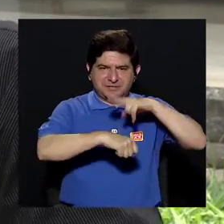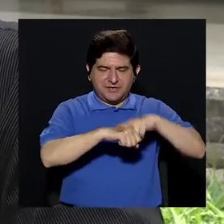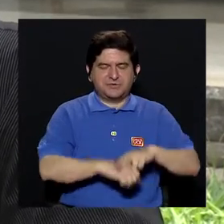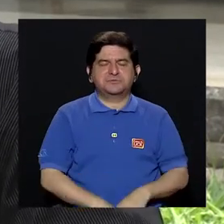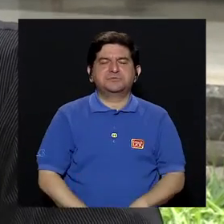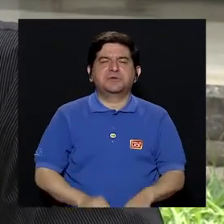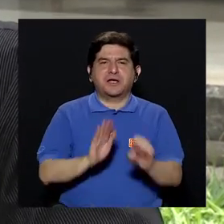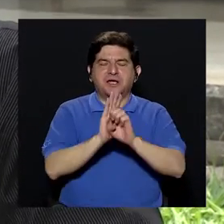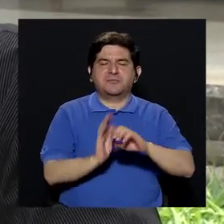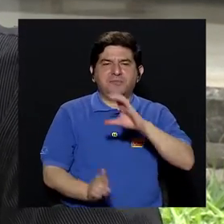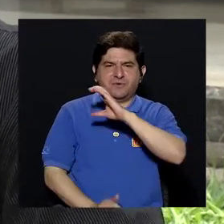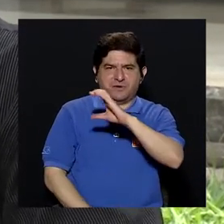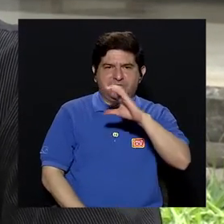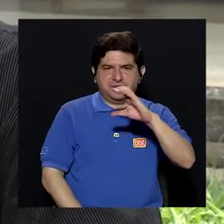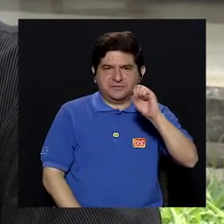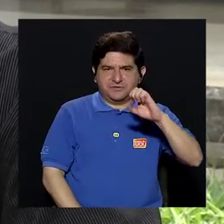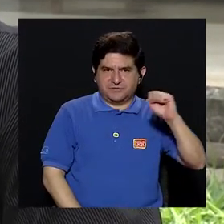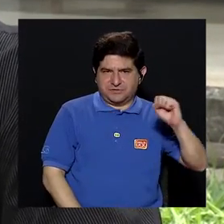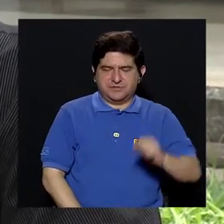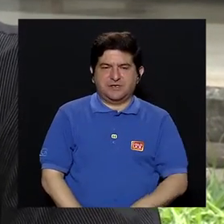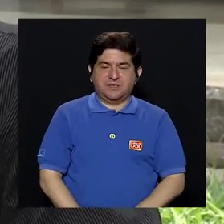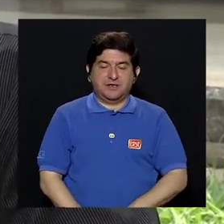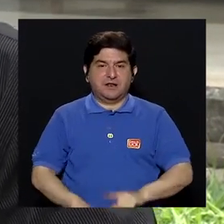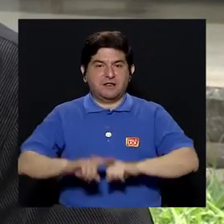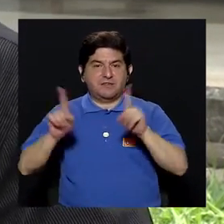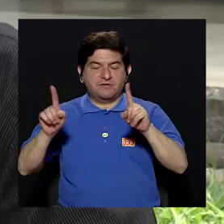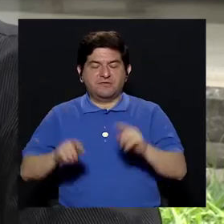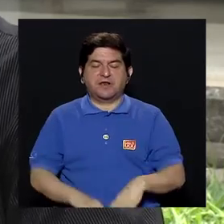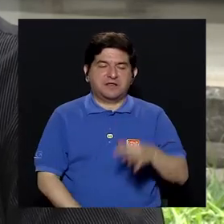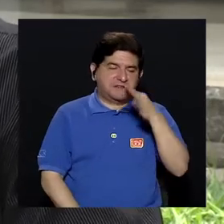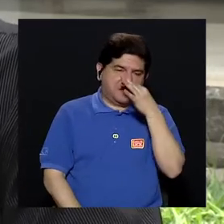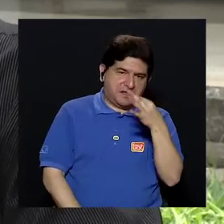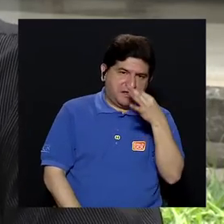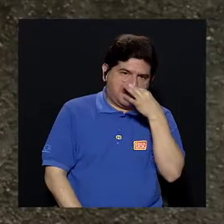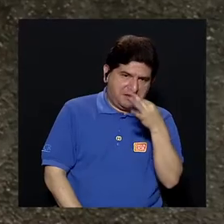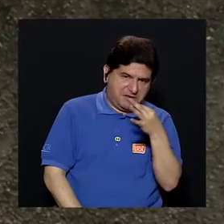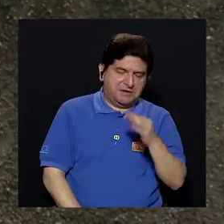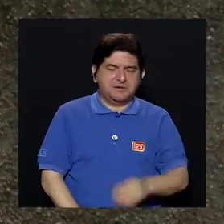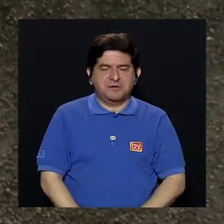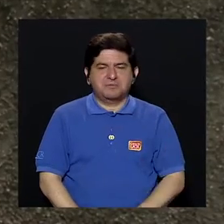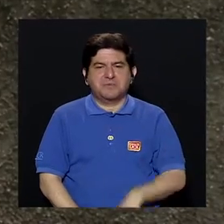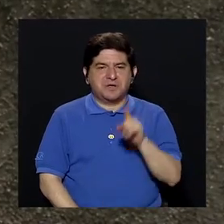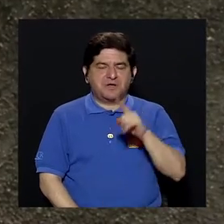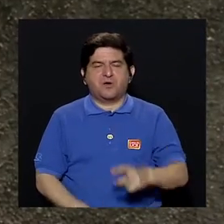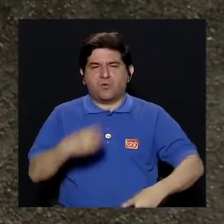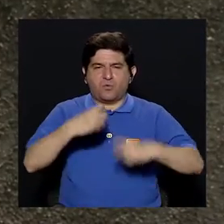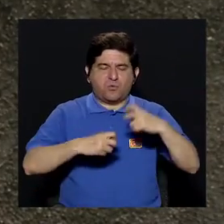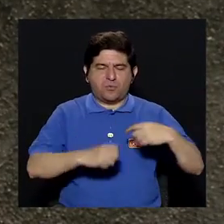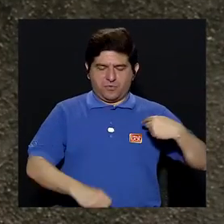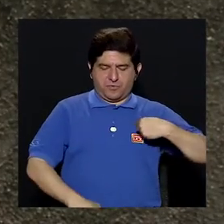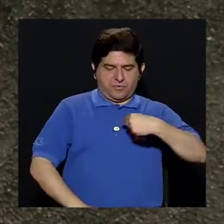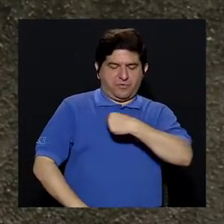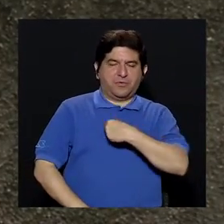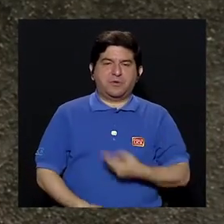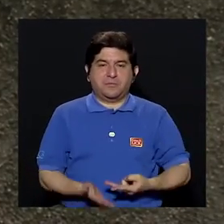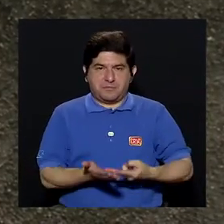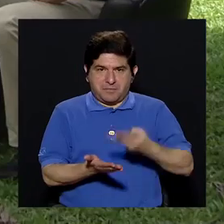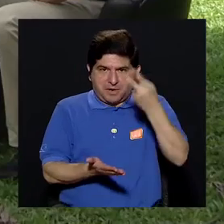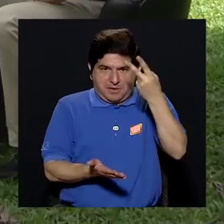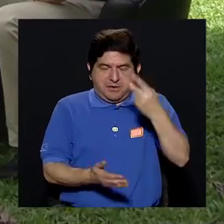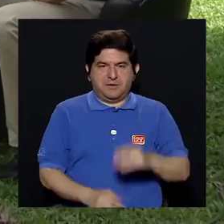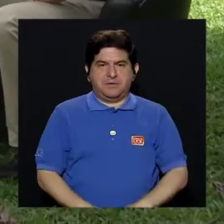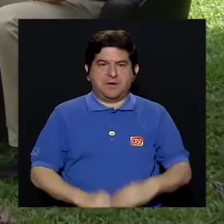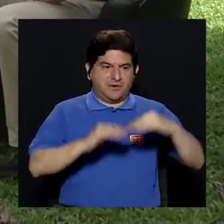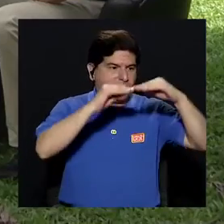háblese Caja Costarricense del Seguro, que atender una gripe o atender una bronconeumonía tiene un costo que